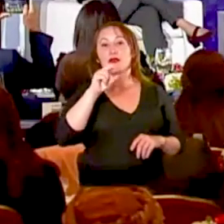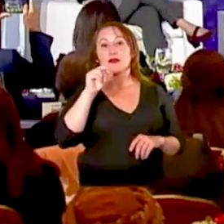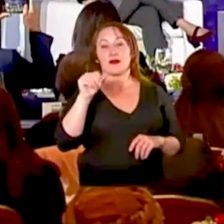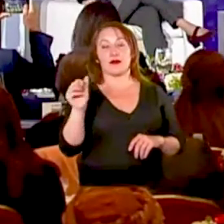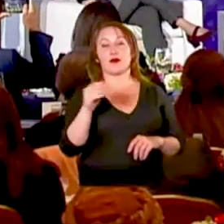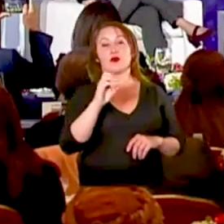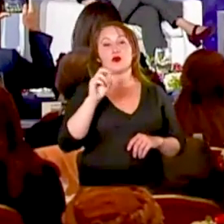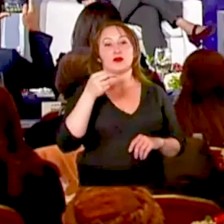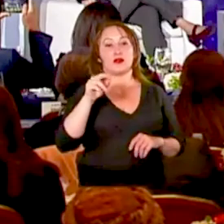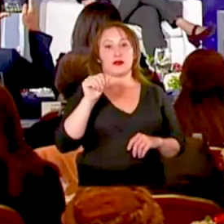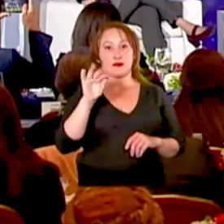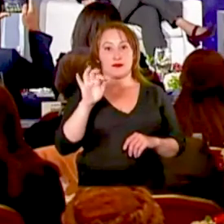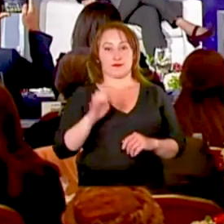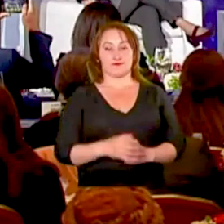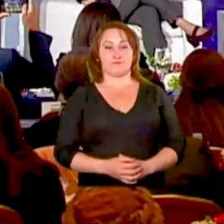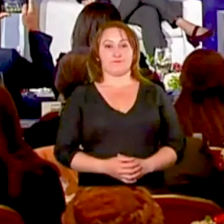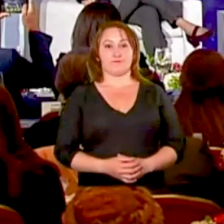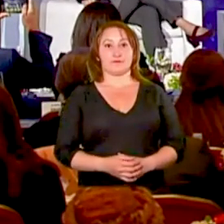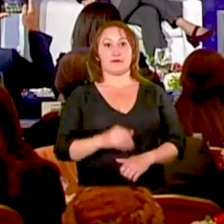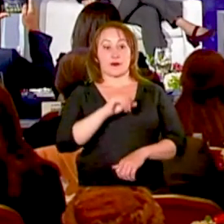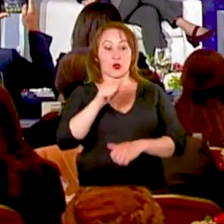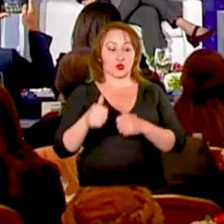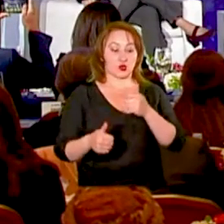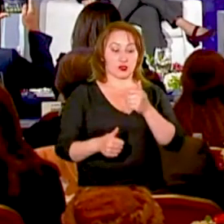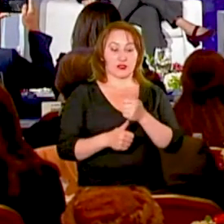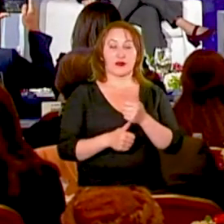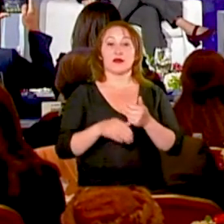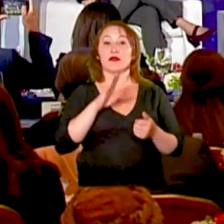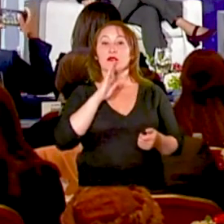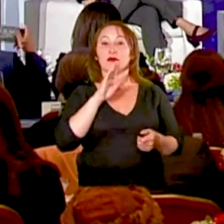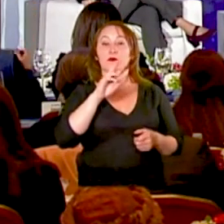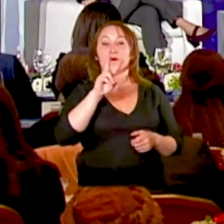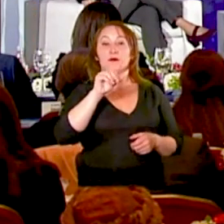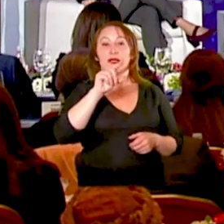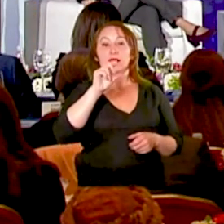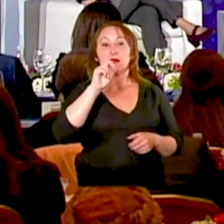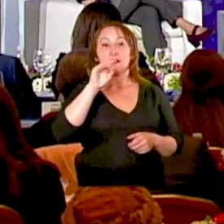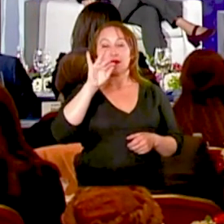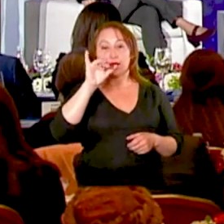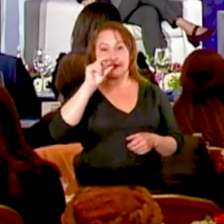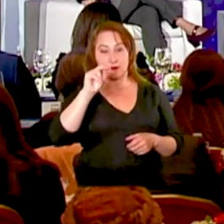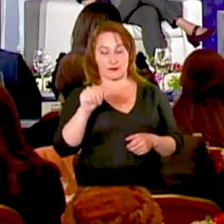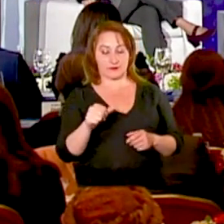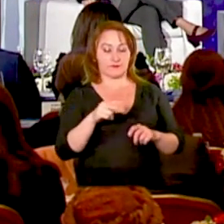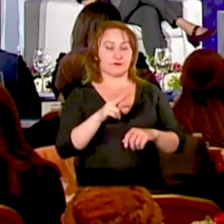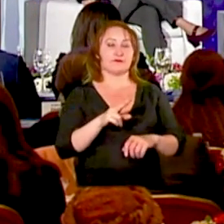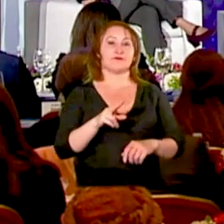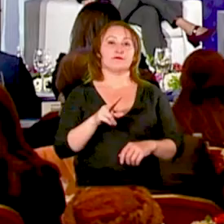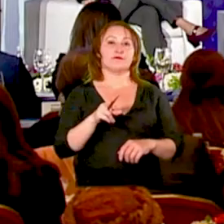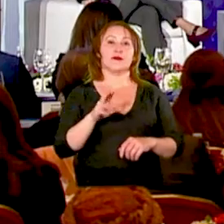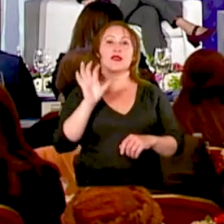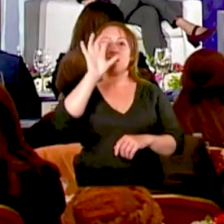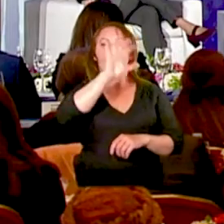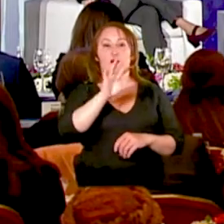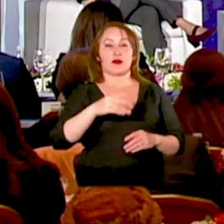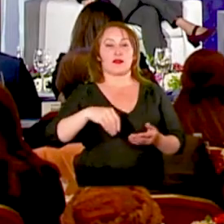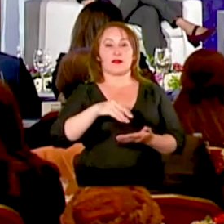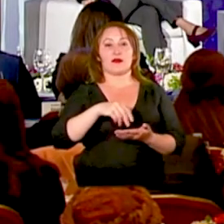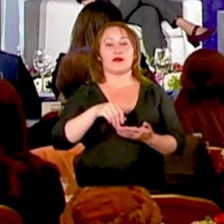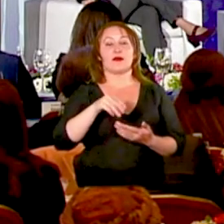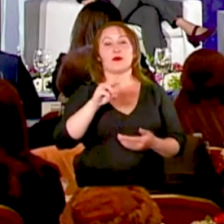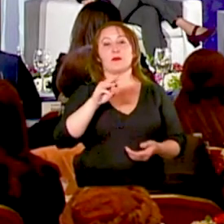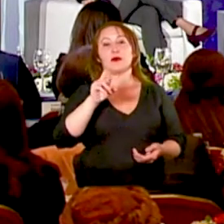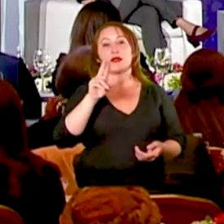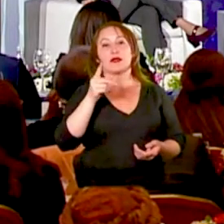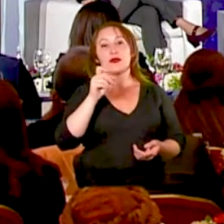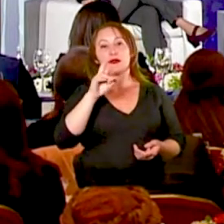Acosta, la Procuradora Auxiliar Disciplinaria, Valentina Maecha Barón, y la Procuradora Regional del Atlántico, Margarita de la